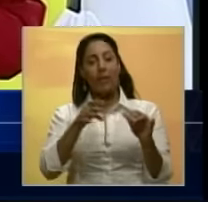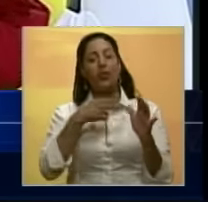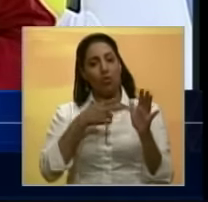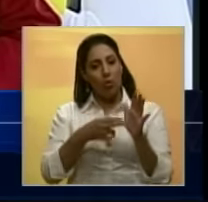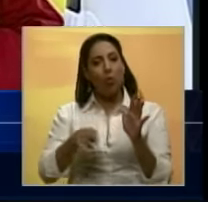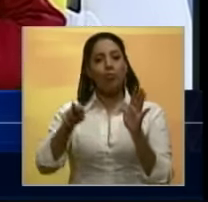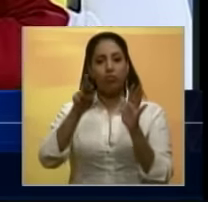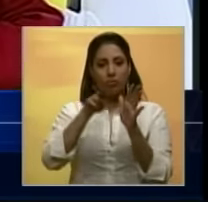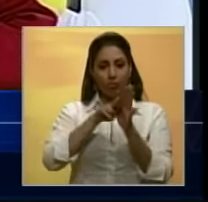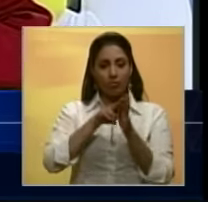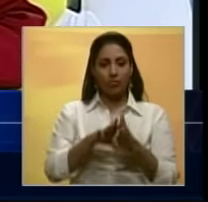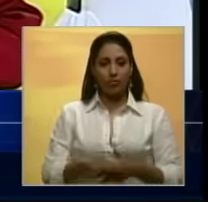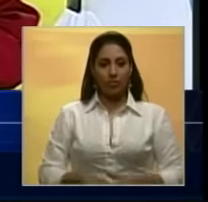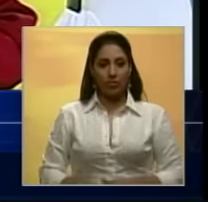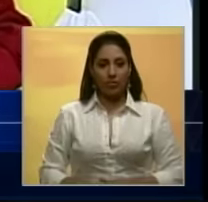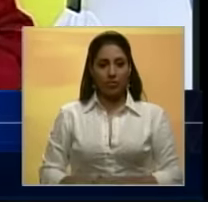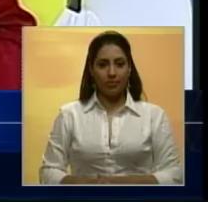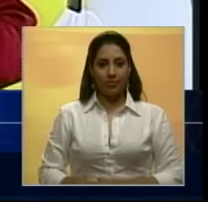Lo reitero.